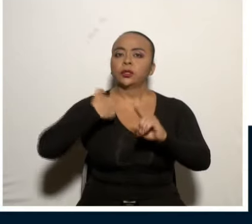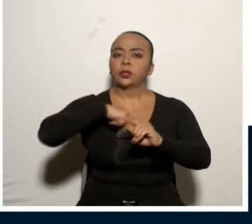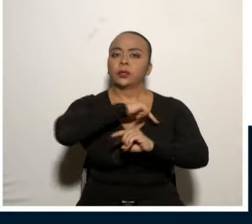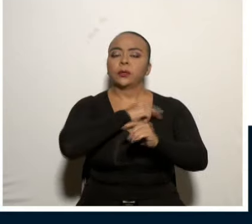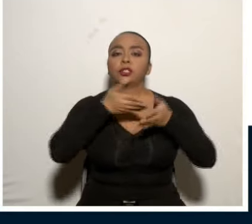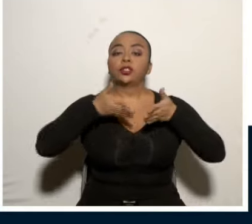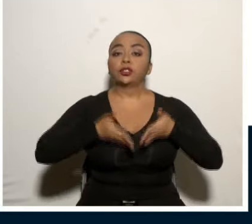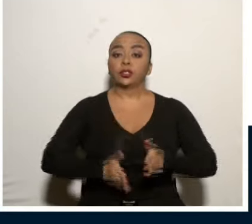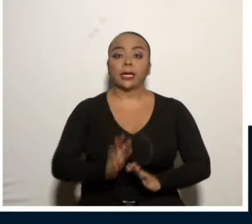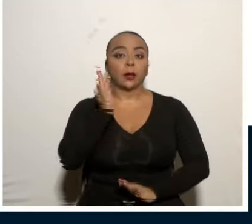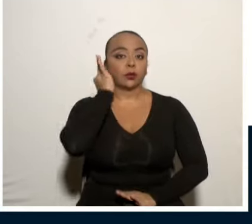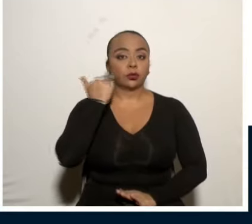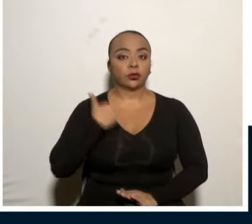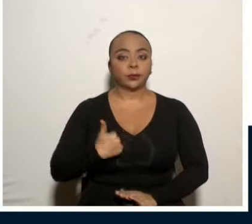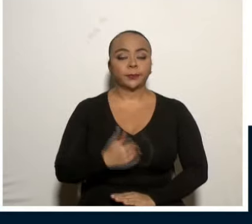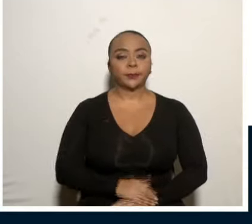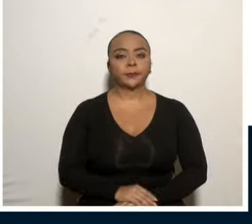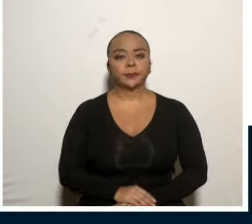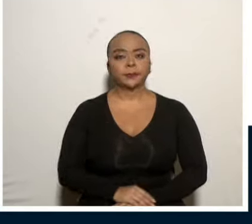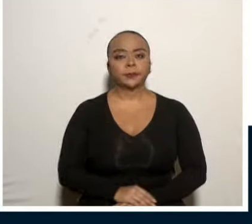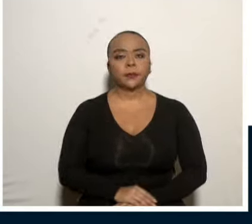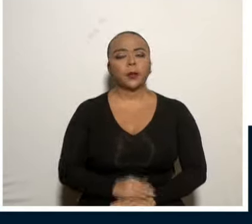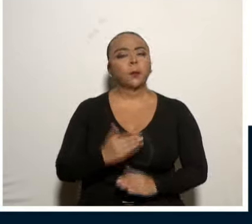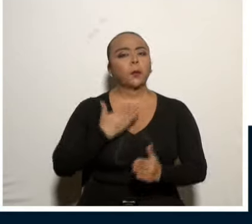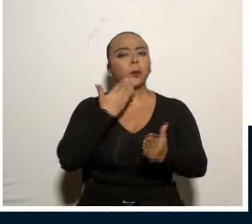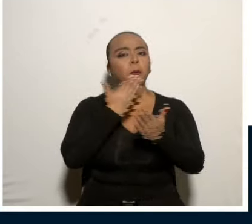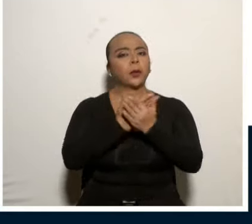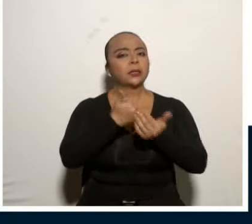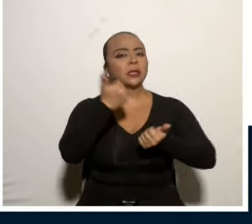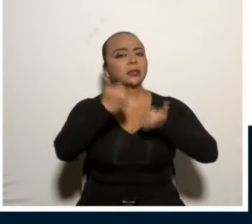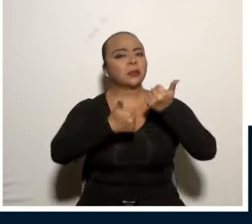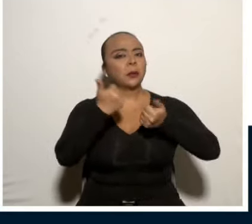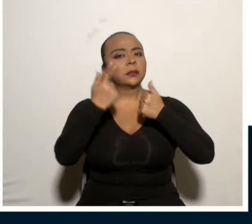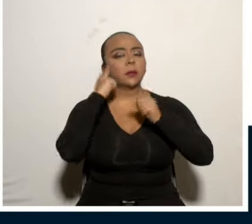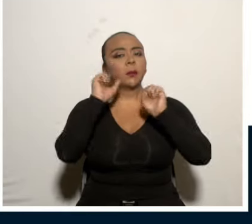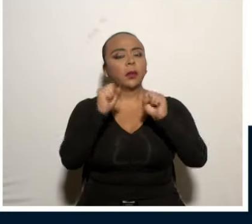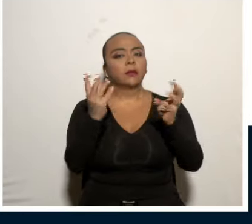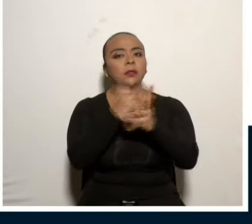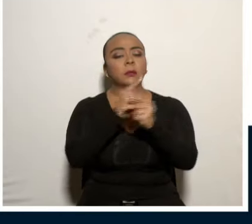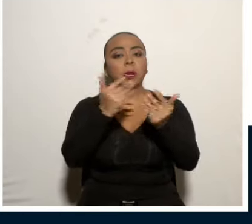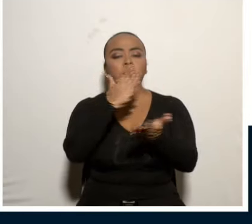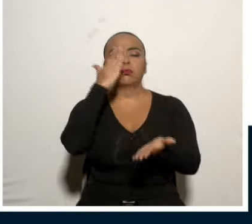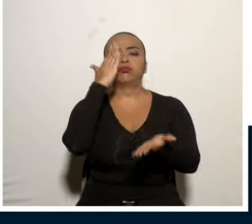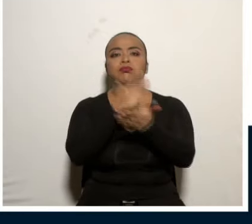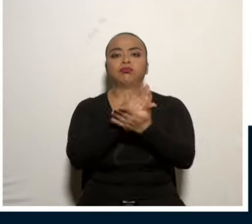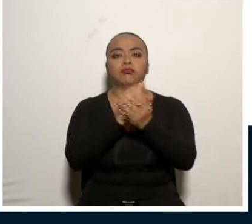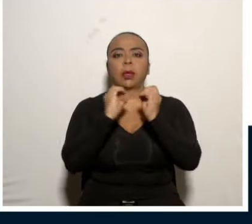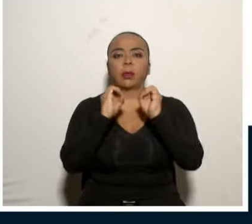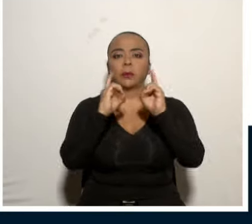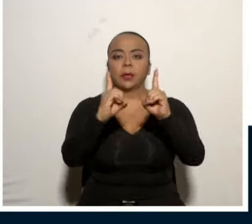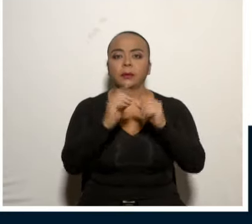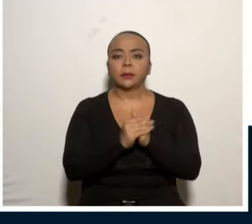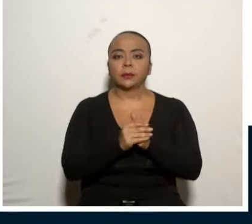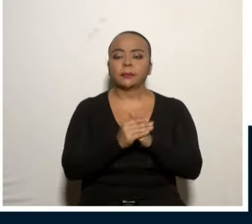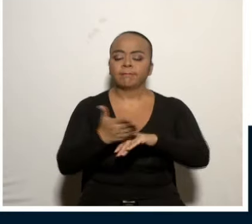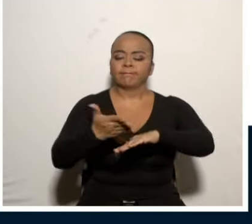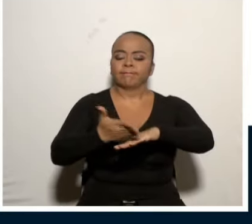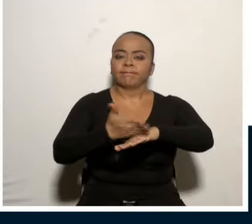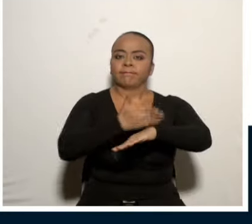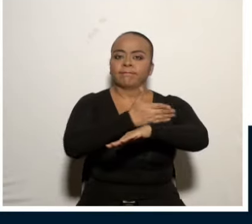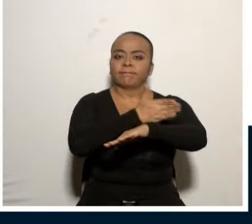nuestros hijos e hijas. ¿Cuáles son sus propuestas concretas para resolver el apagón educativo, recuperar